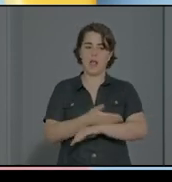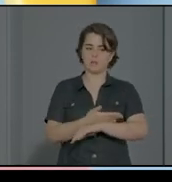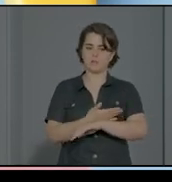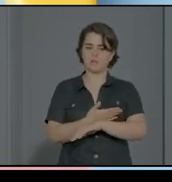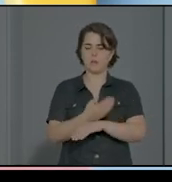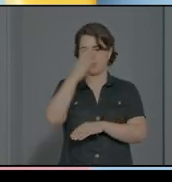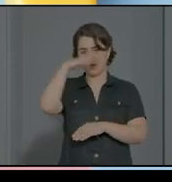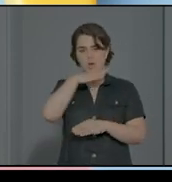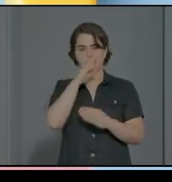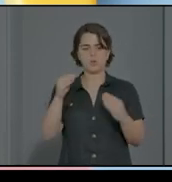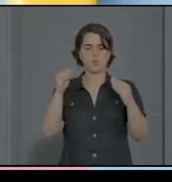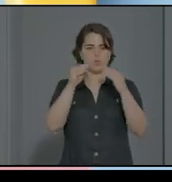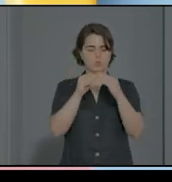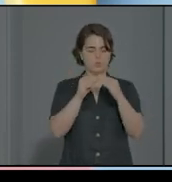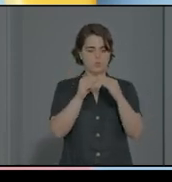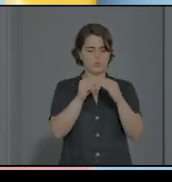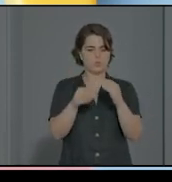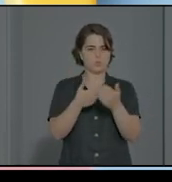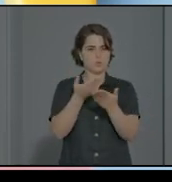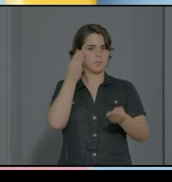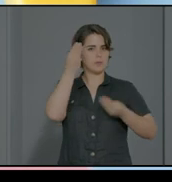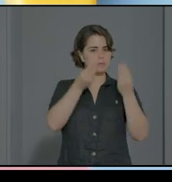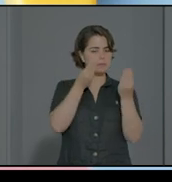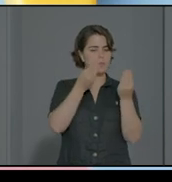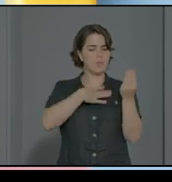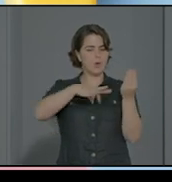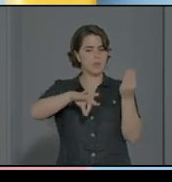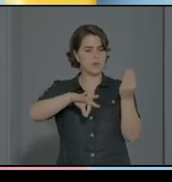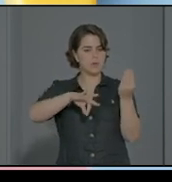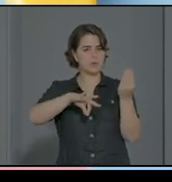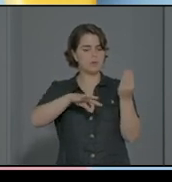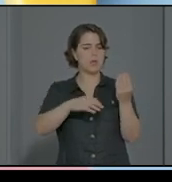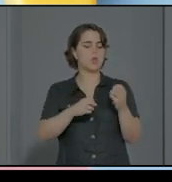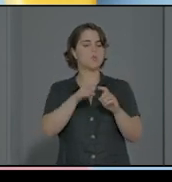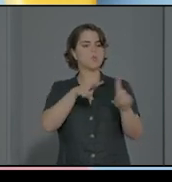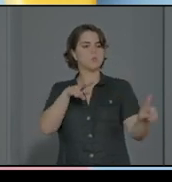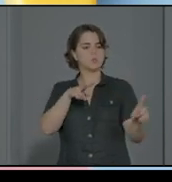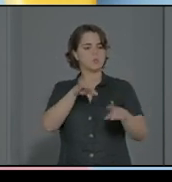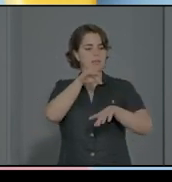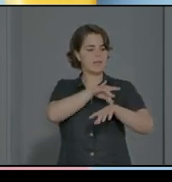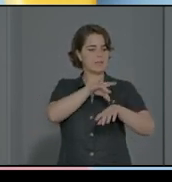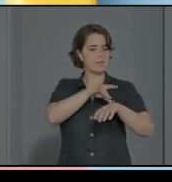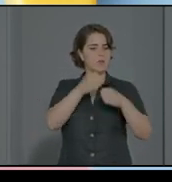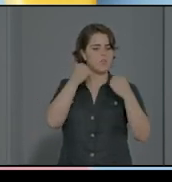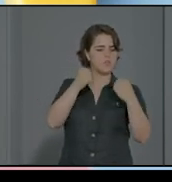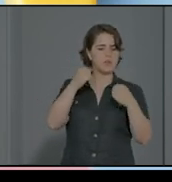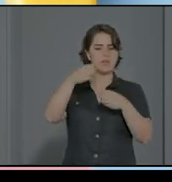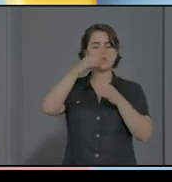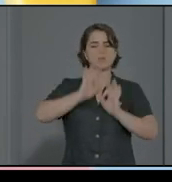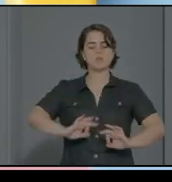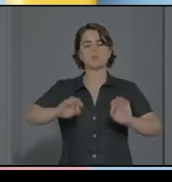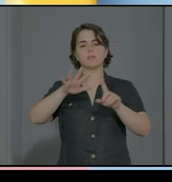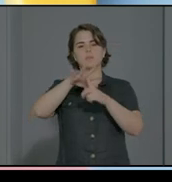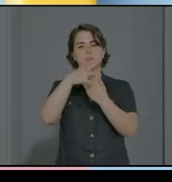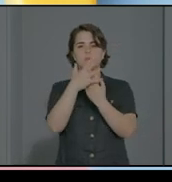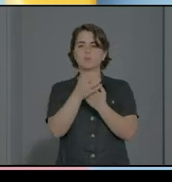lo pensáis puede tener una fuerte valencia desde el punto de vista clínico, especialmente en los casos de contexto atípico